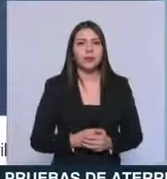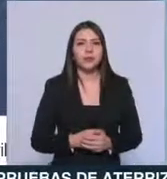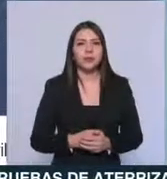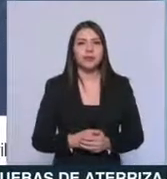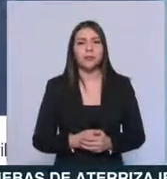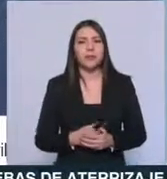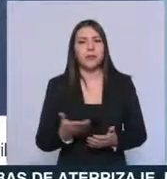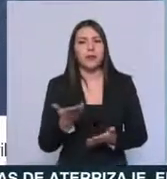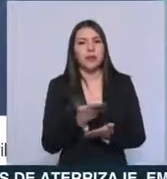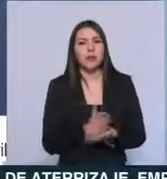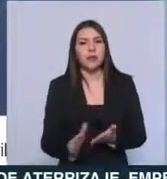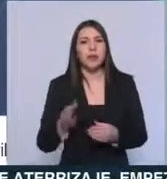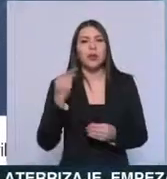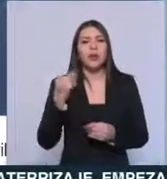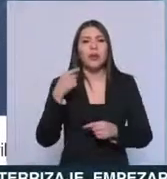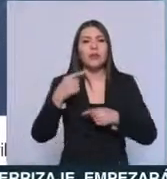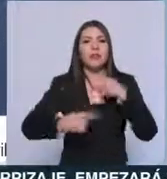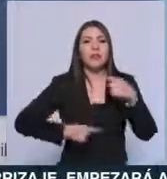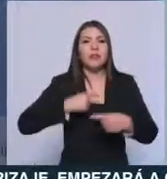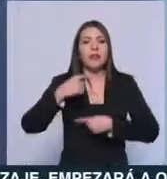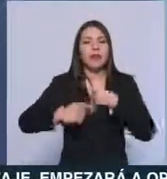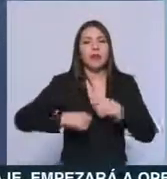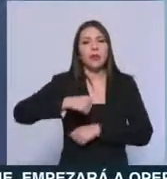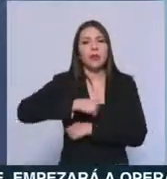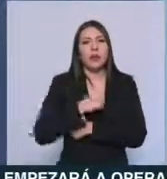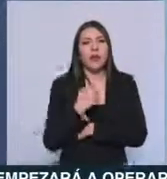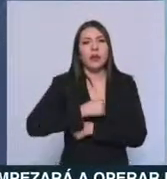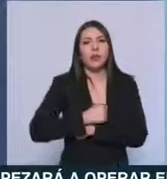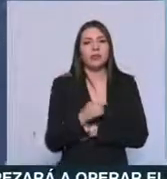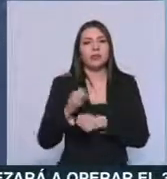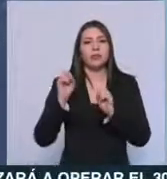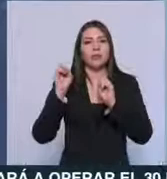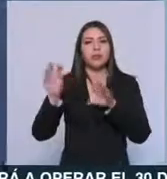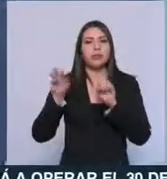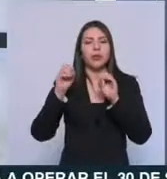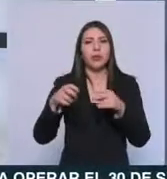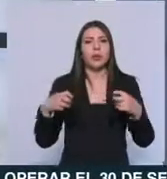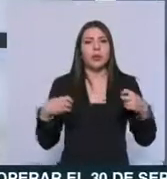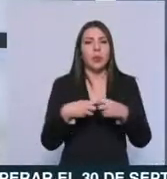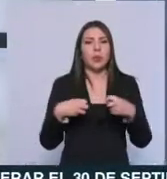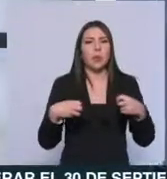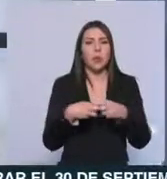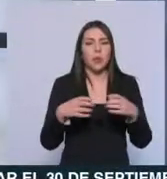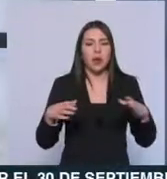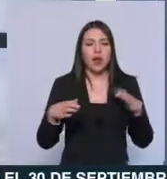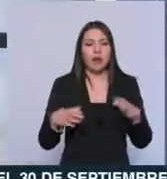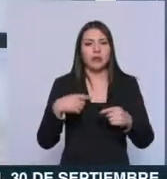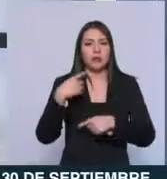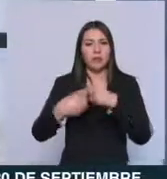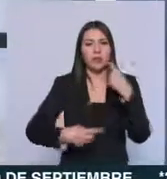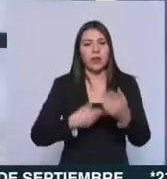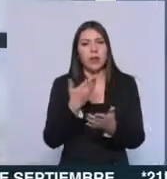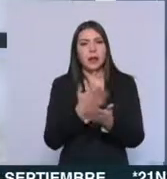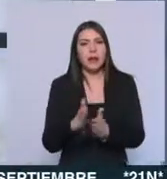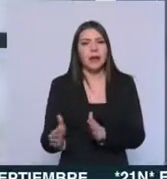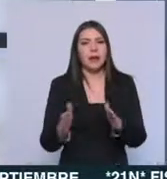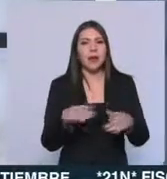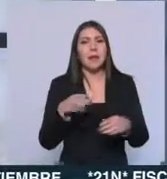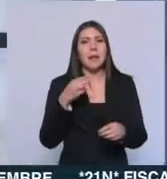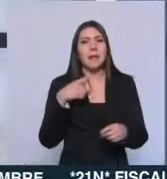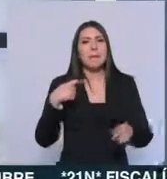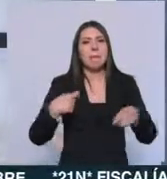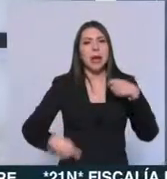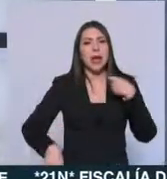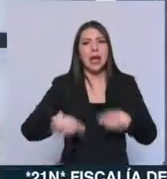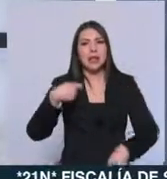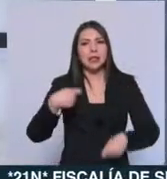cantidad importante de llantas. De neumáticos, de hule. Y una cantidad importante de material plástico, es decir,